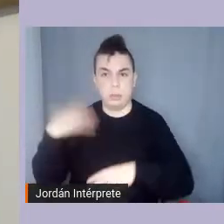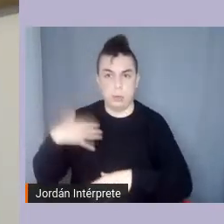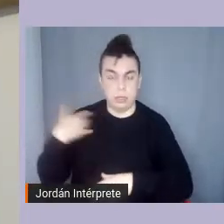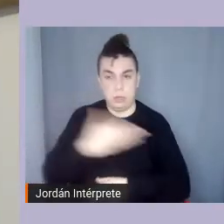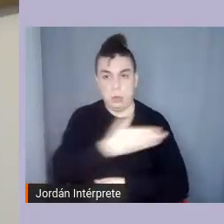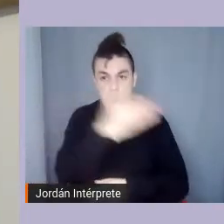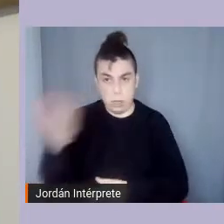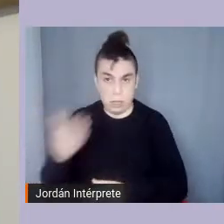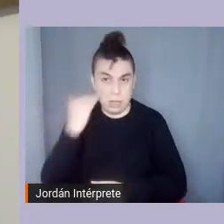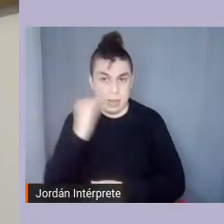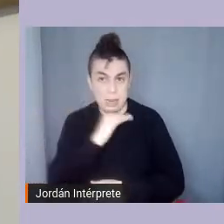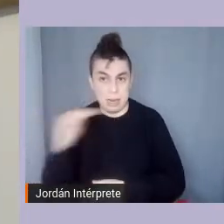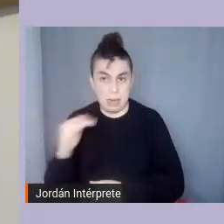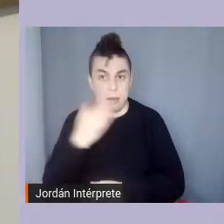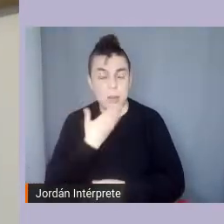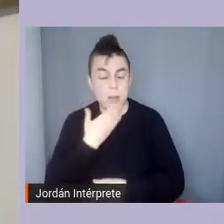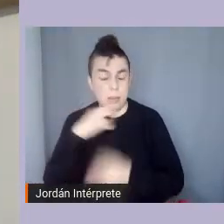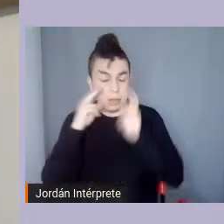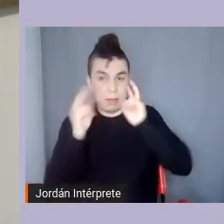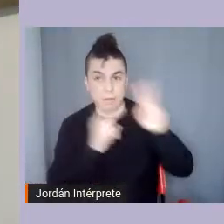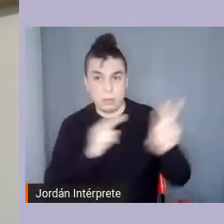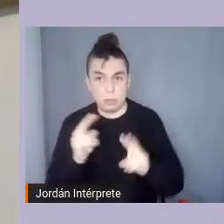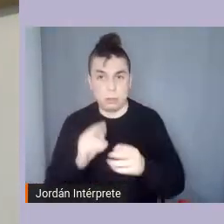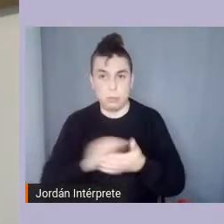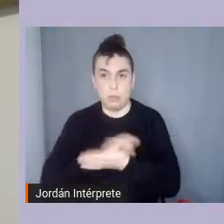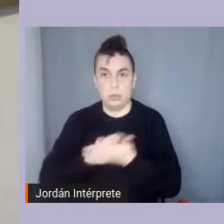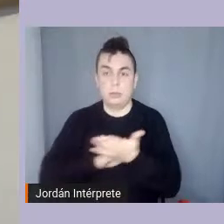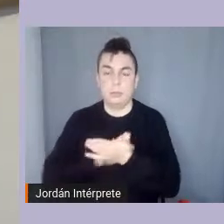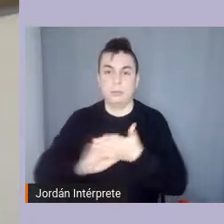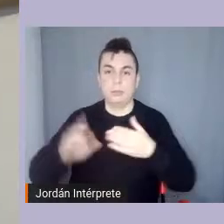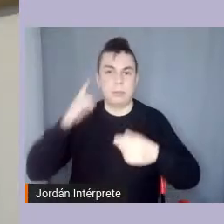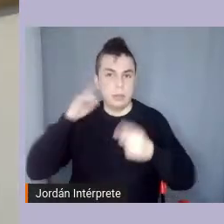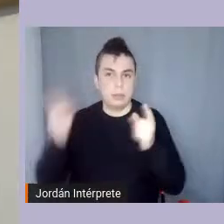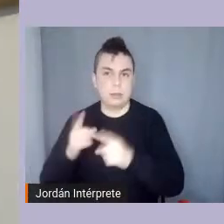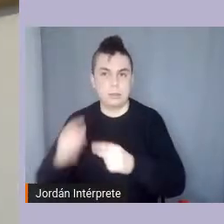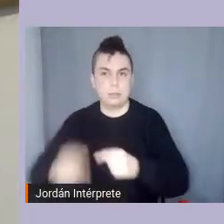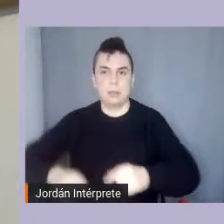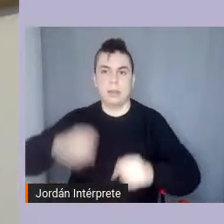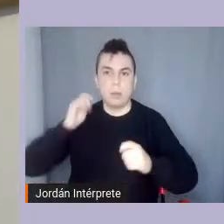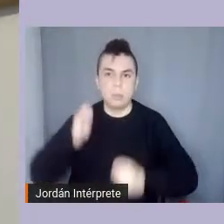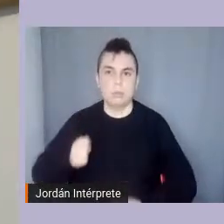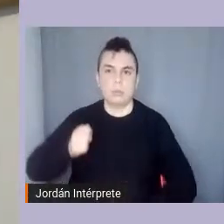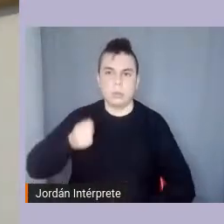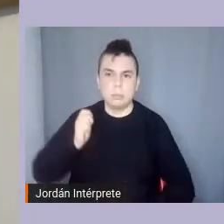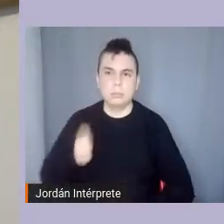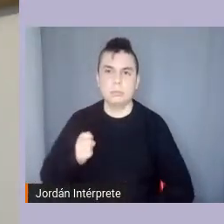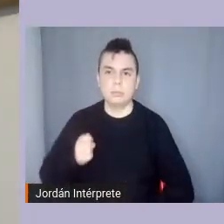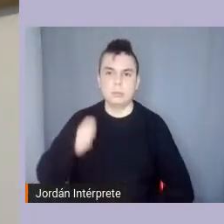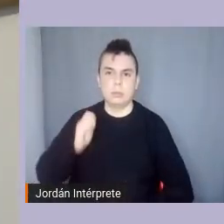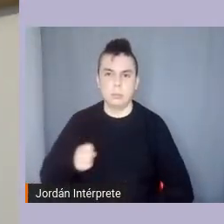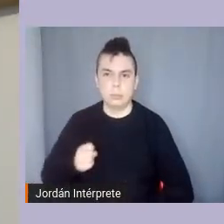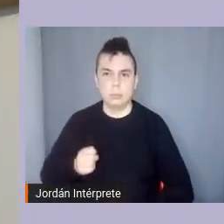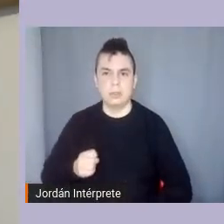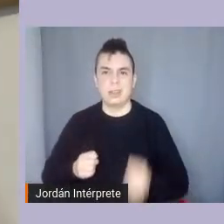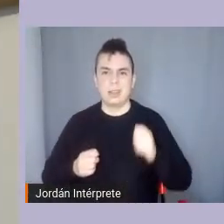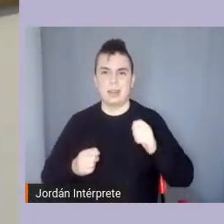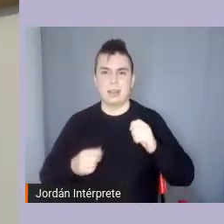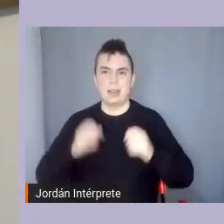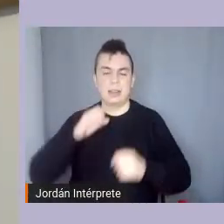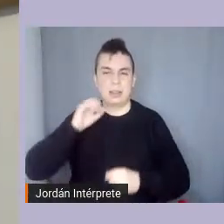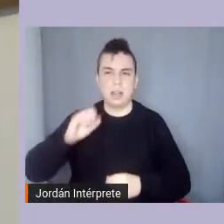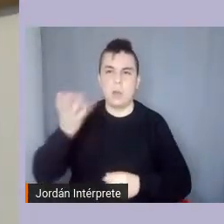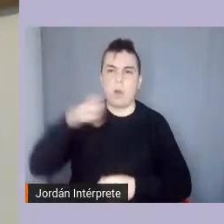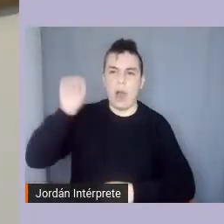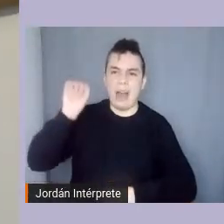si están escuchando también, el ritmo se compone de pulso, de acento, que es la